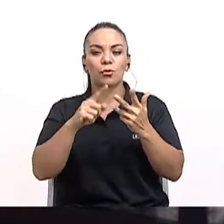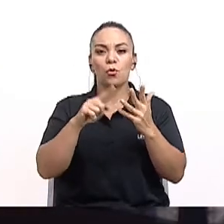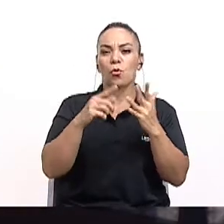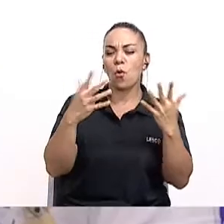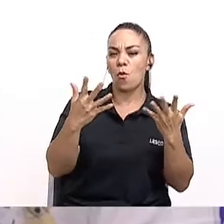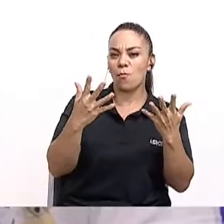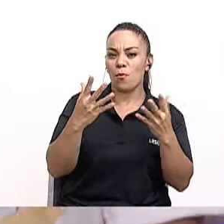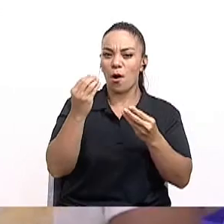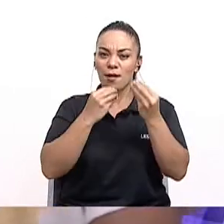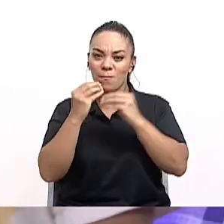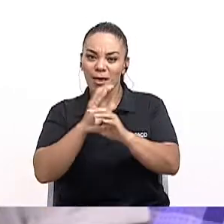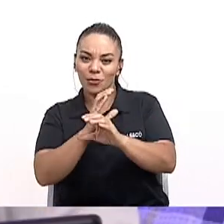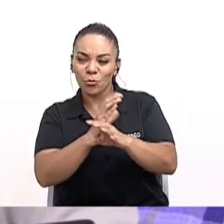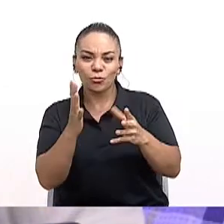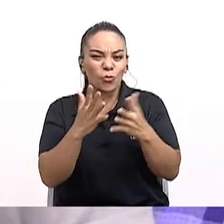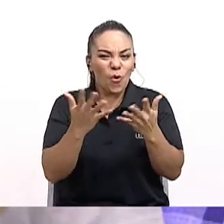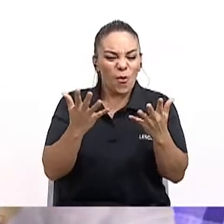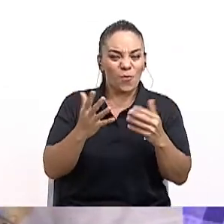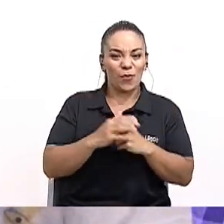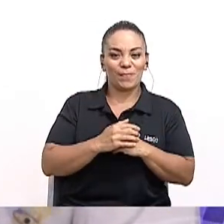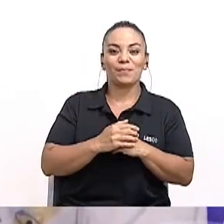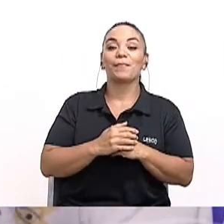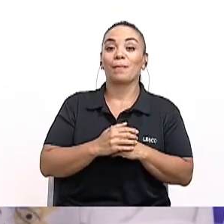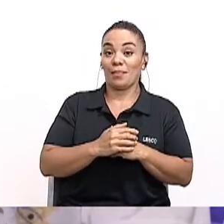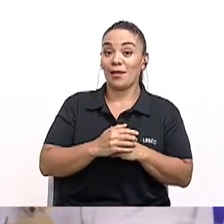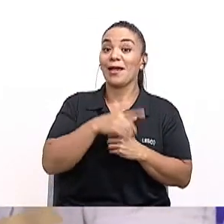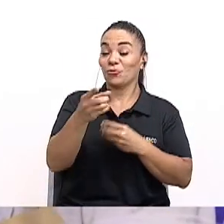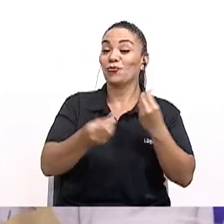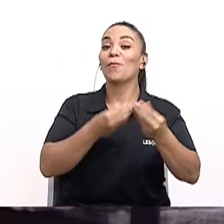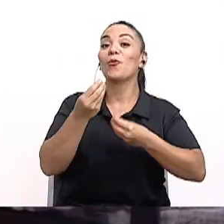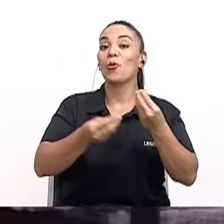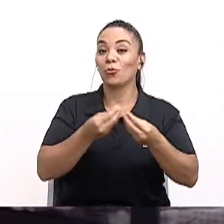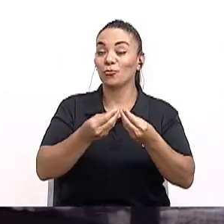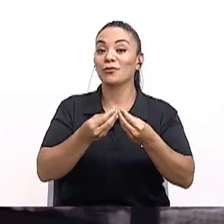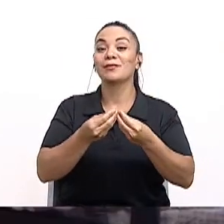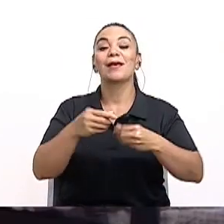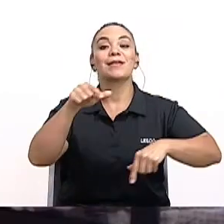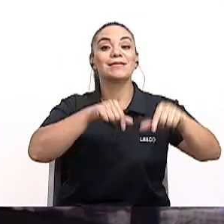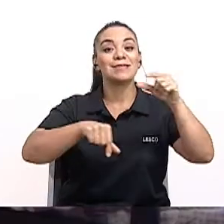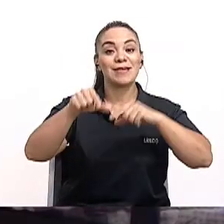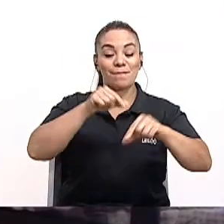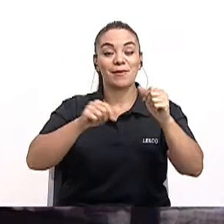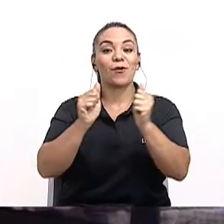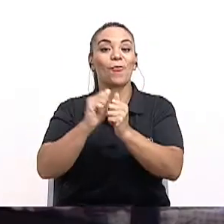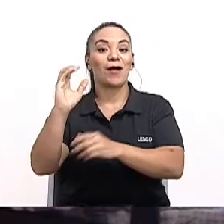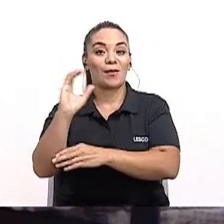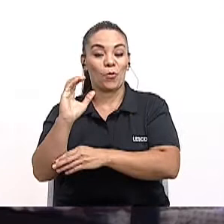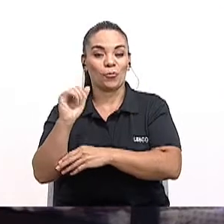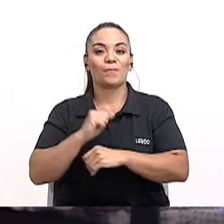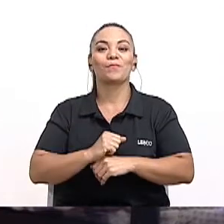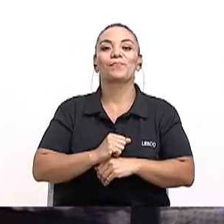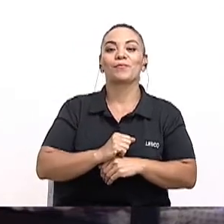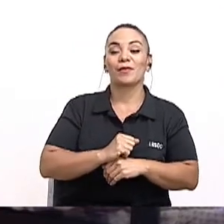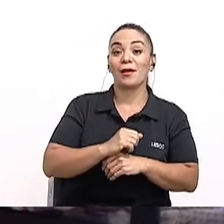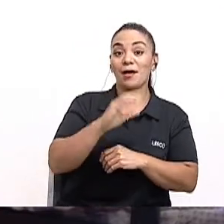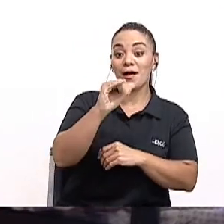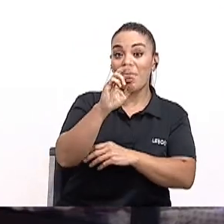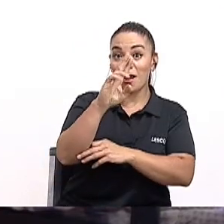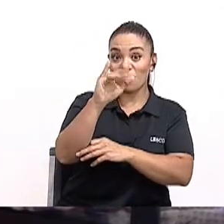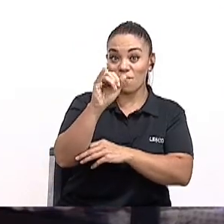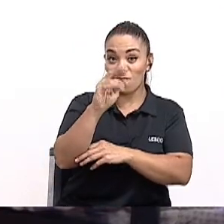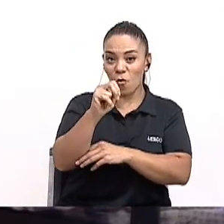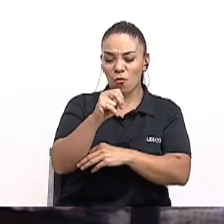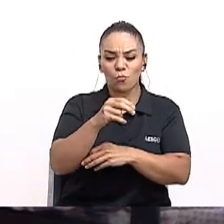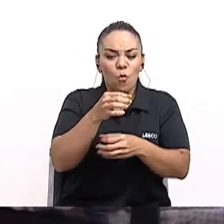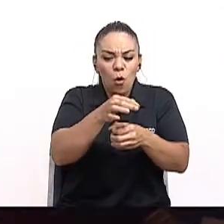los alimentos? Bueno, estos son productos de la química orgánica, que es el estudio del carbón y la amplia diversidad de moléculas que,